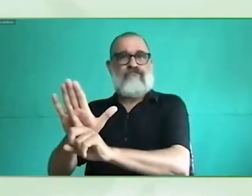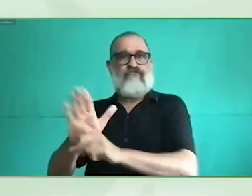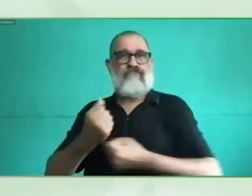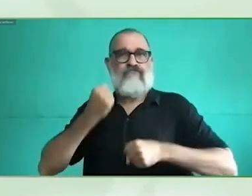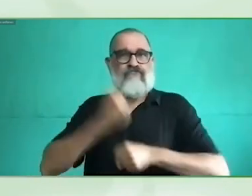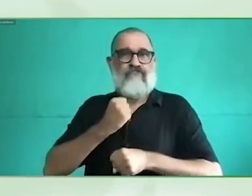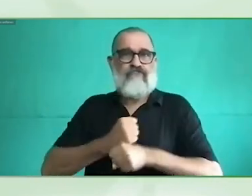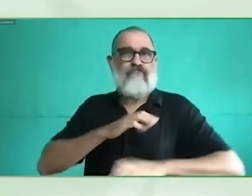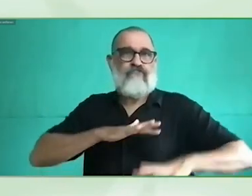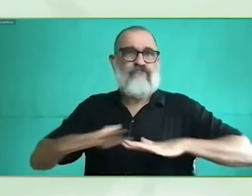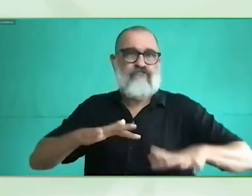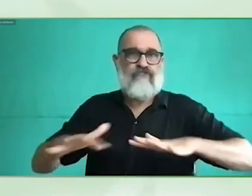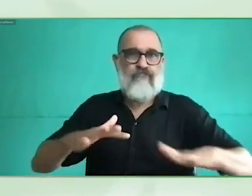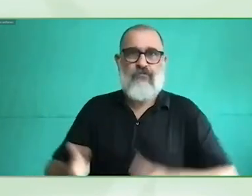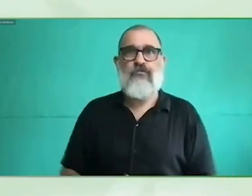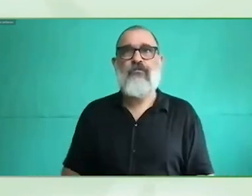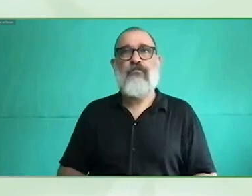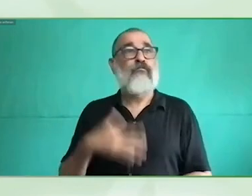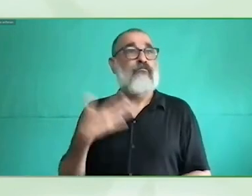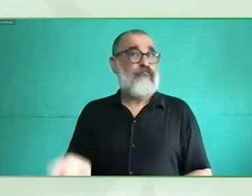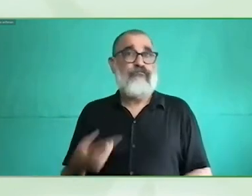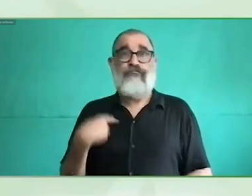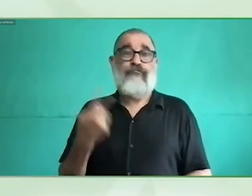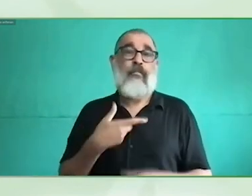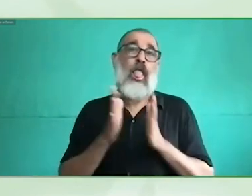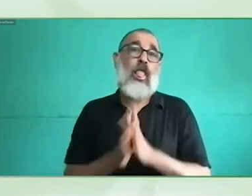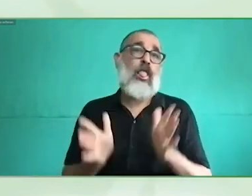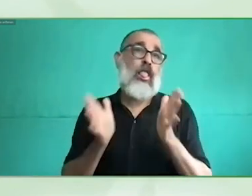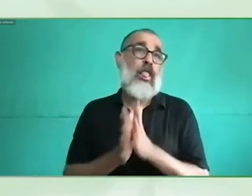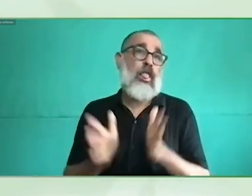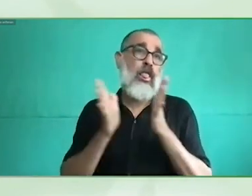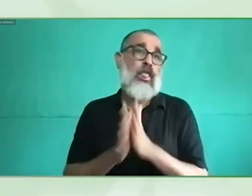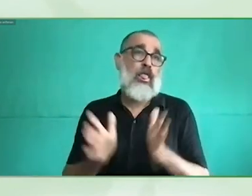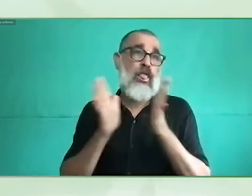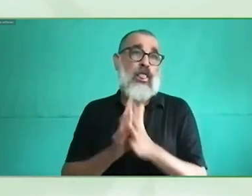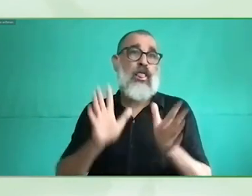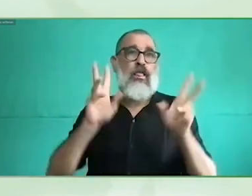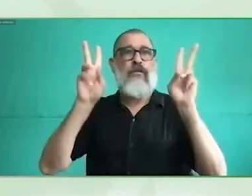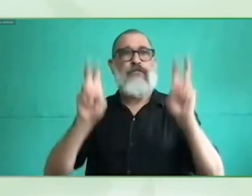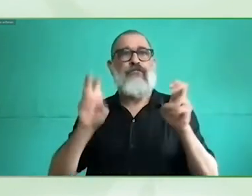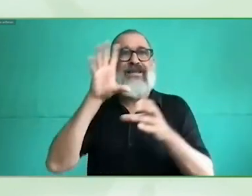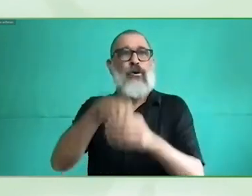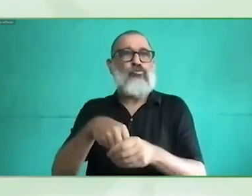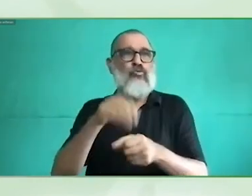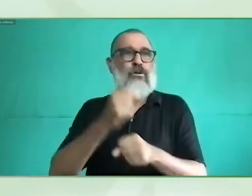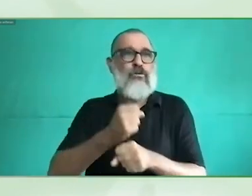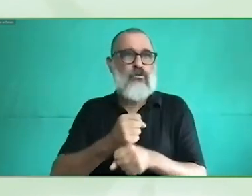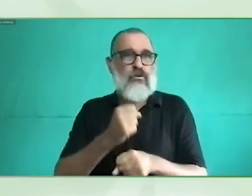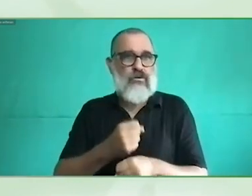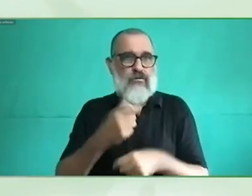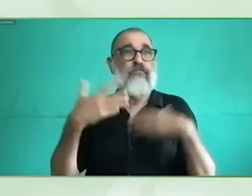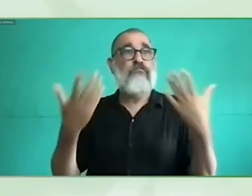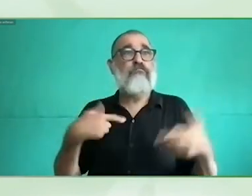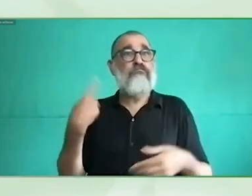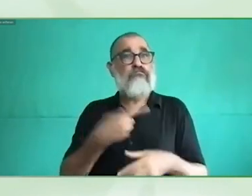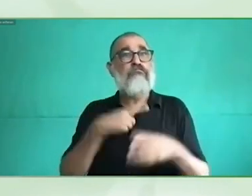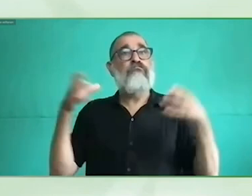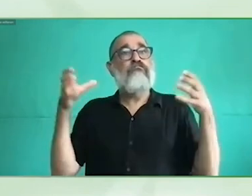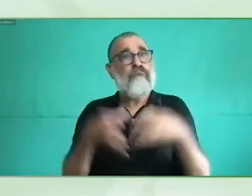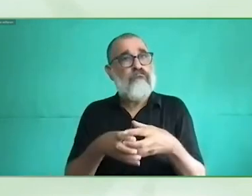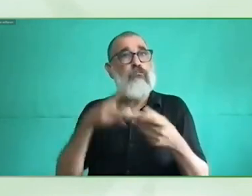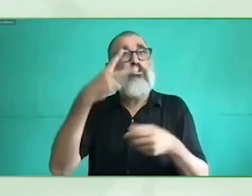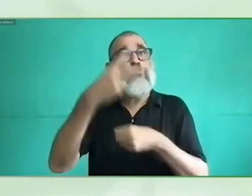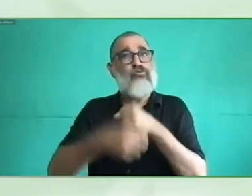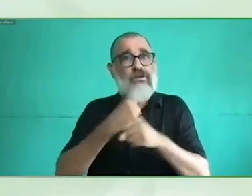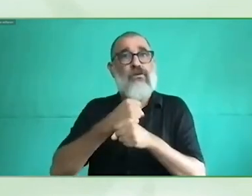laboral para eso nos reunimos en dos años en la conferencia sobre empleo sino más bien como estas esta herramienta que